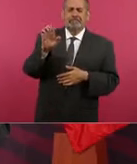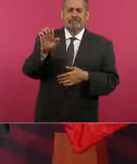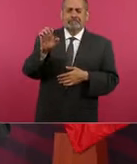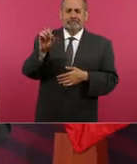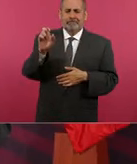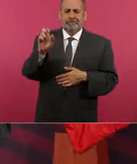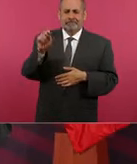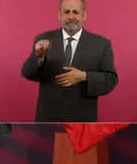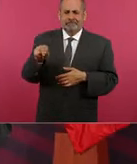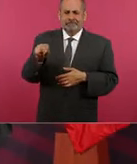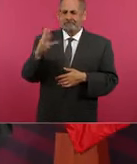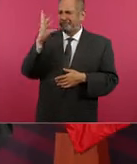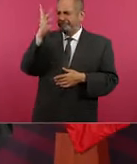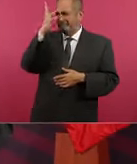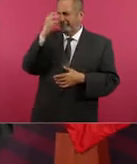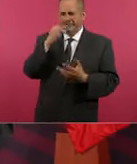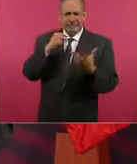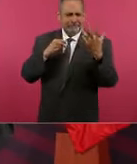es el paraíso.